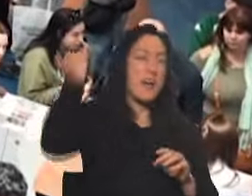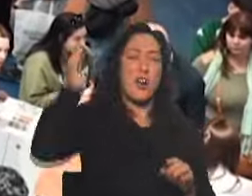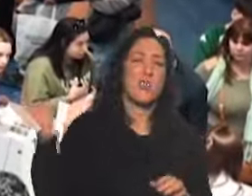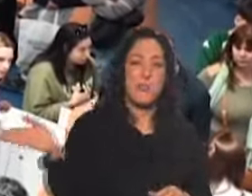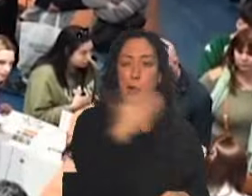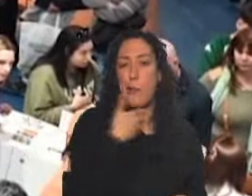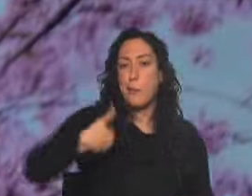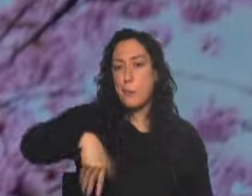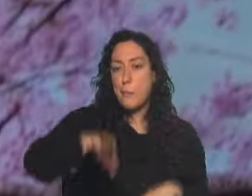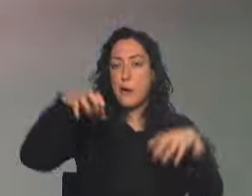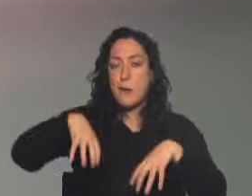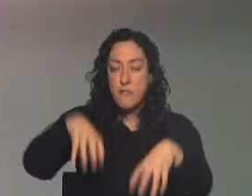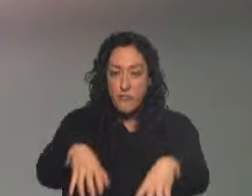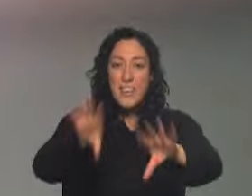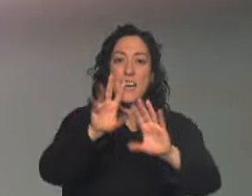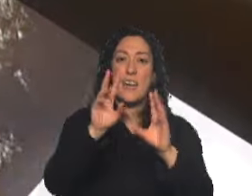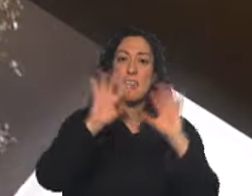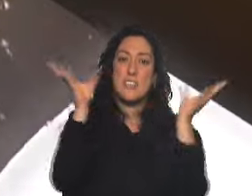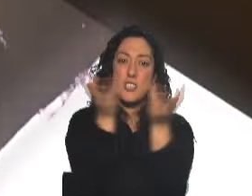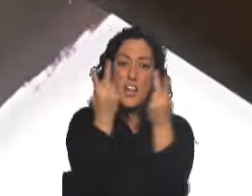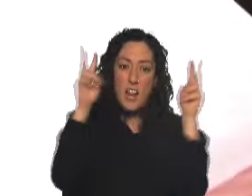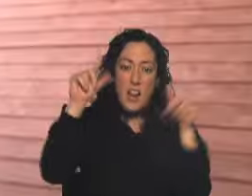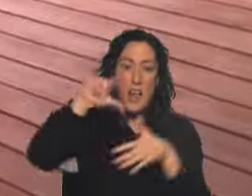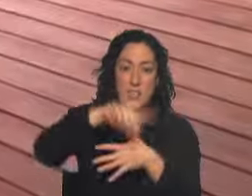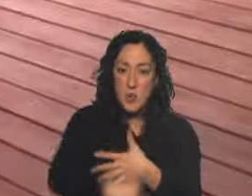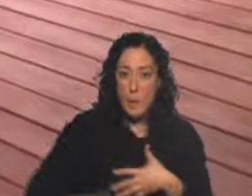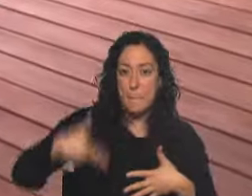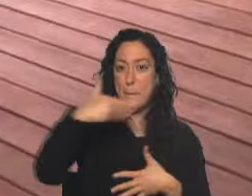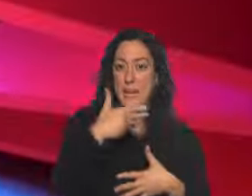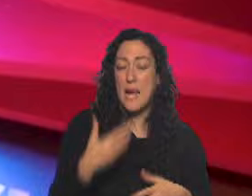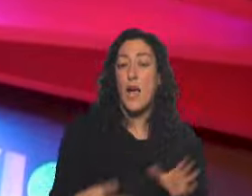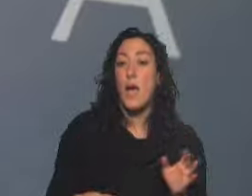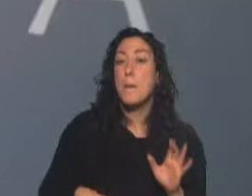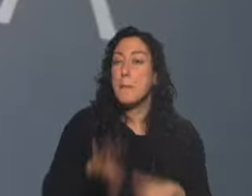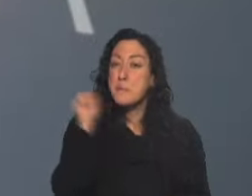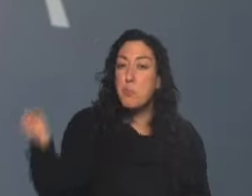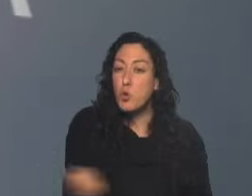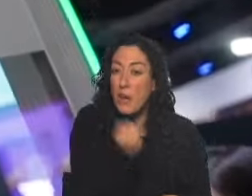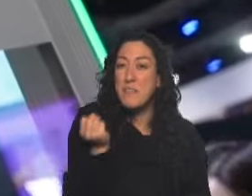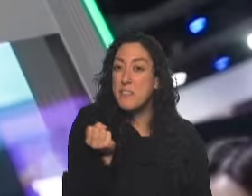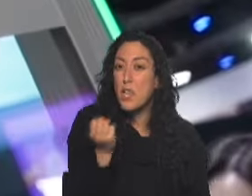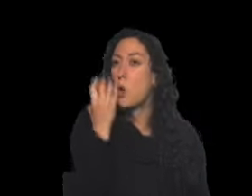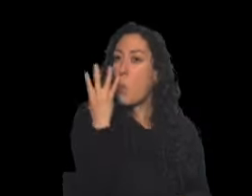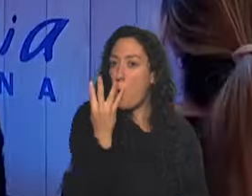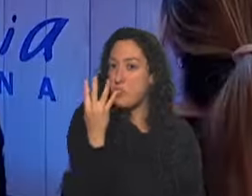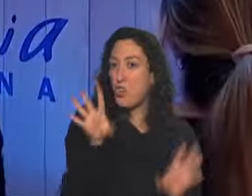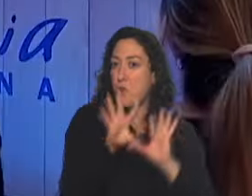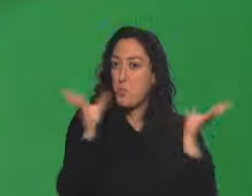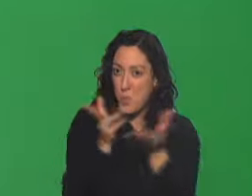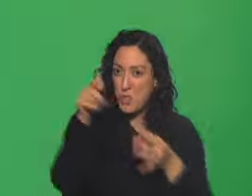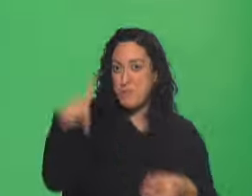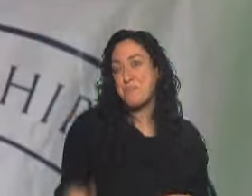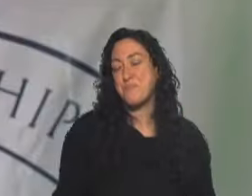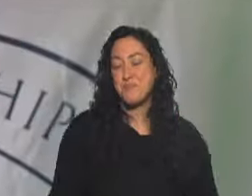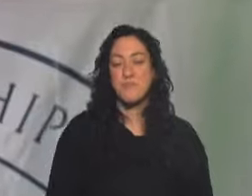trata de la Feria Internacional del Turismo de América Latina, una de las cuatro más importantes a nivel mundial.